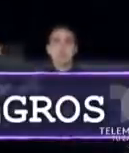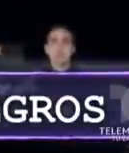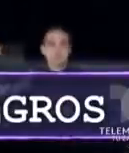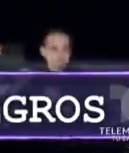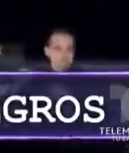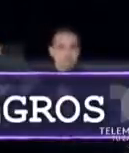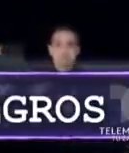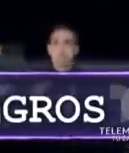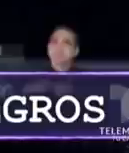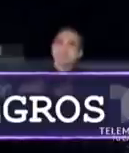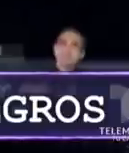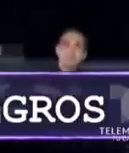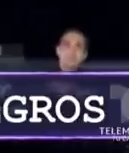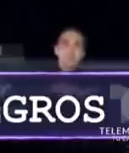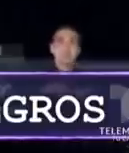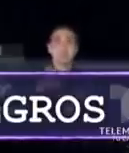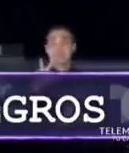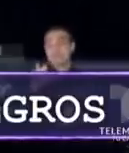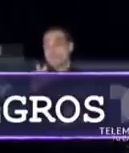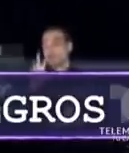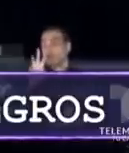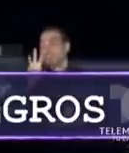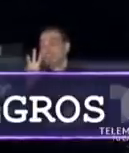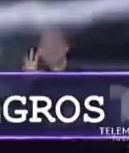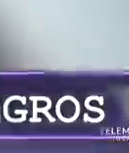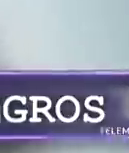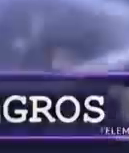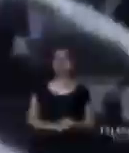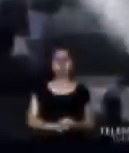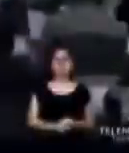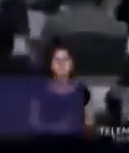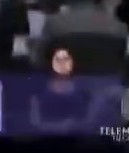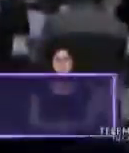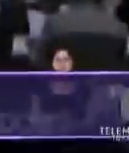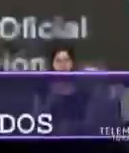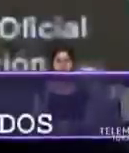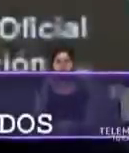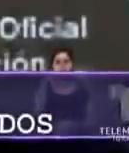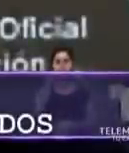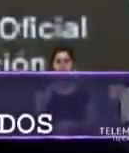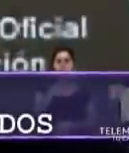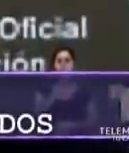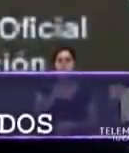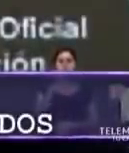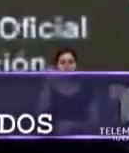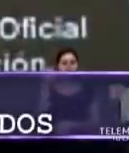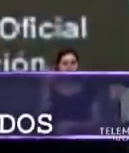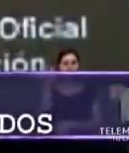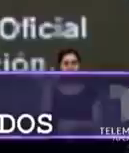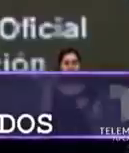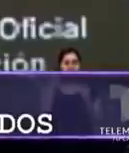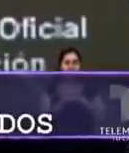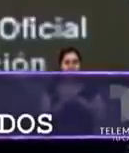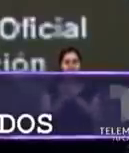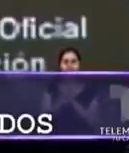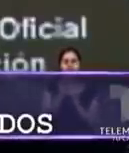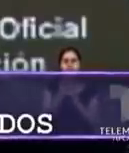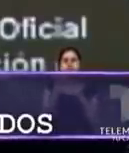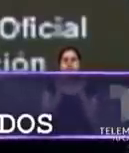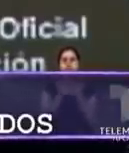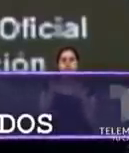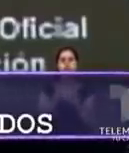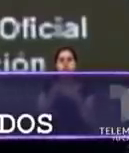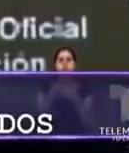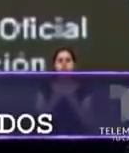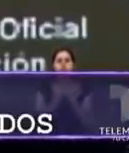envío de 363 millones en reintegros. El 10 de diciembre se convierte en ley el nuevo modelo